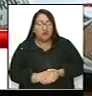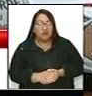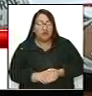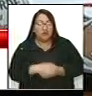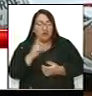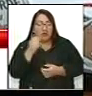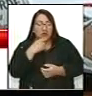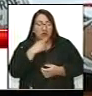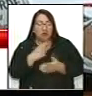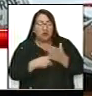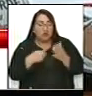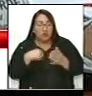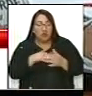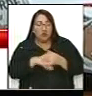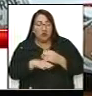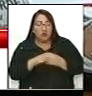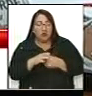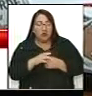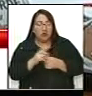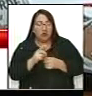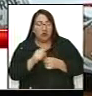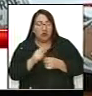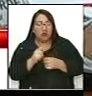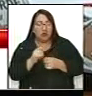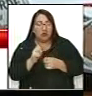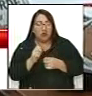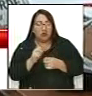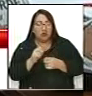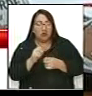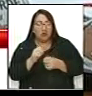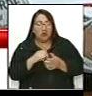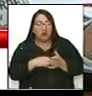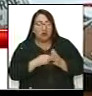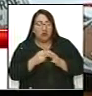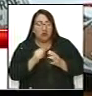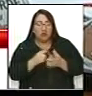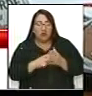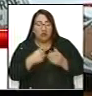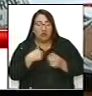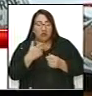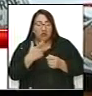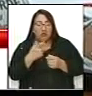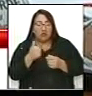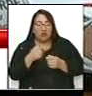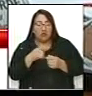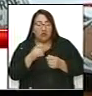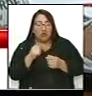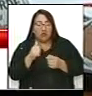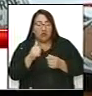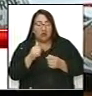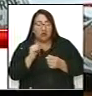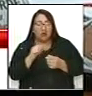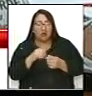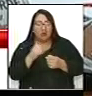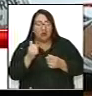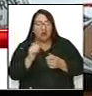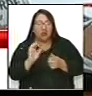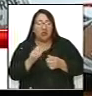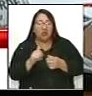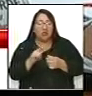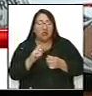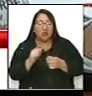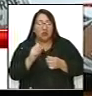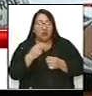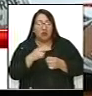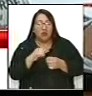mujer? Nosotros en el distrito de Ate tenemos 3 agencias, la agencia de Santa Clara, la agencia de